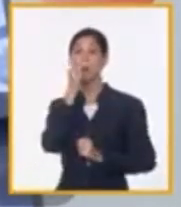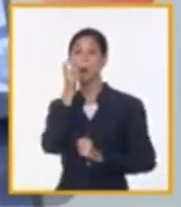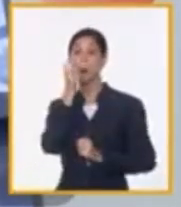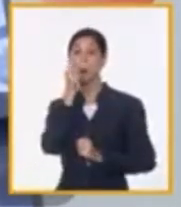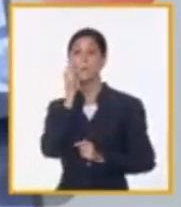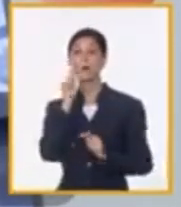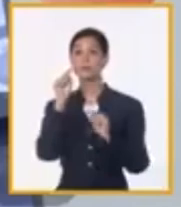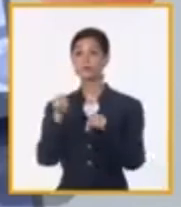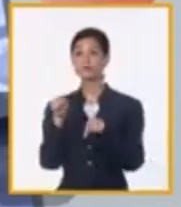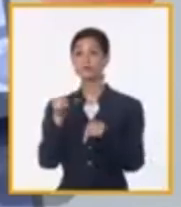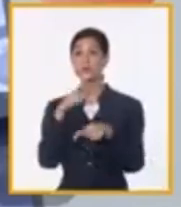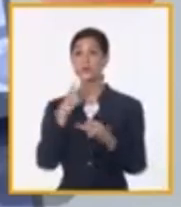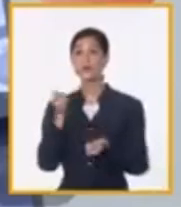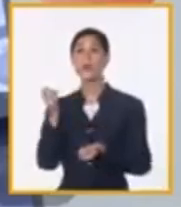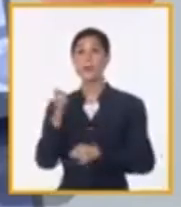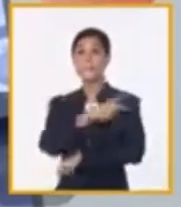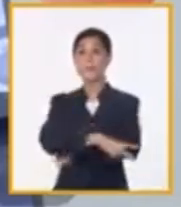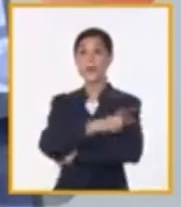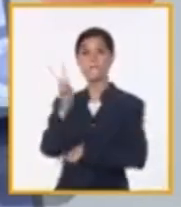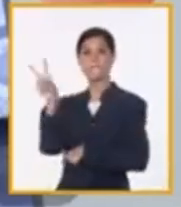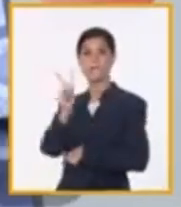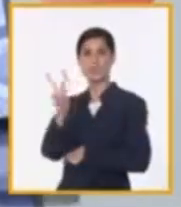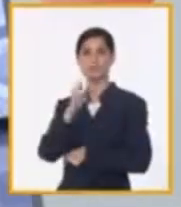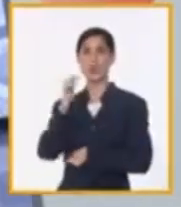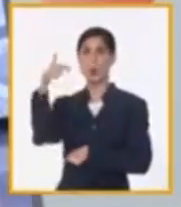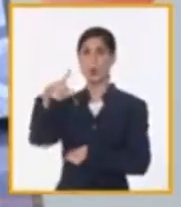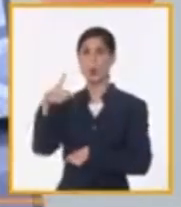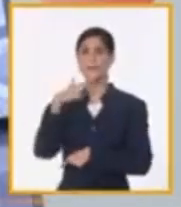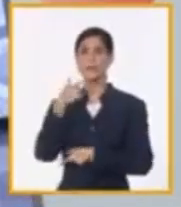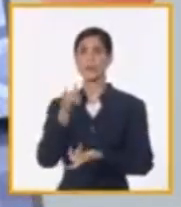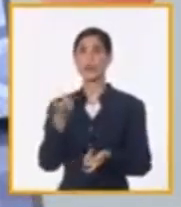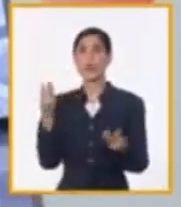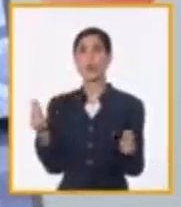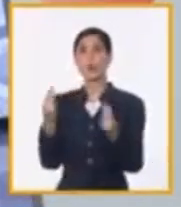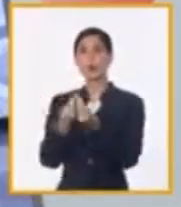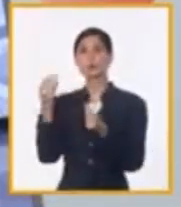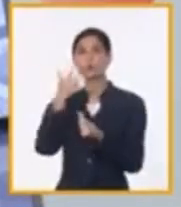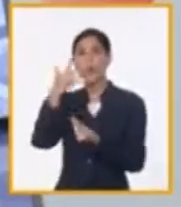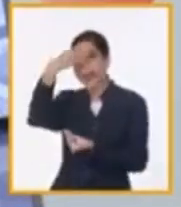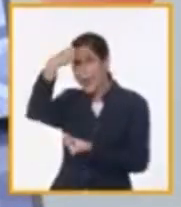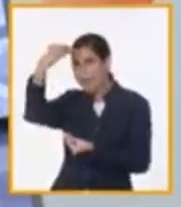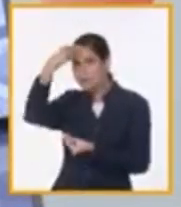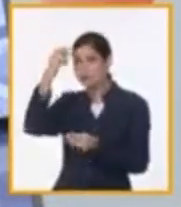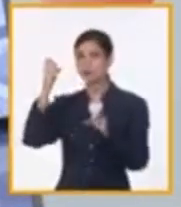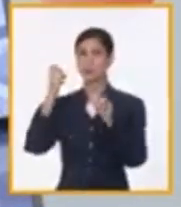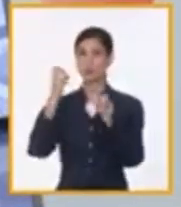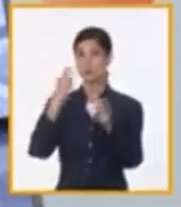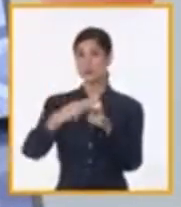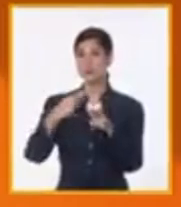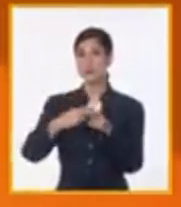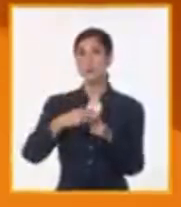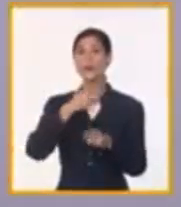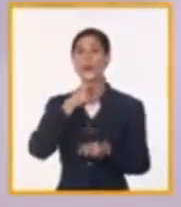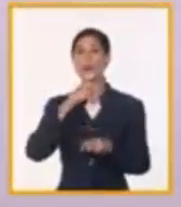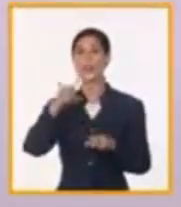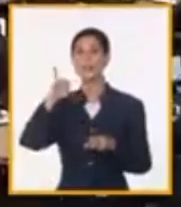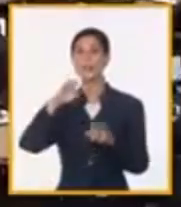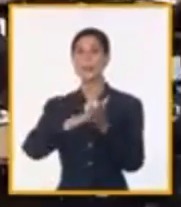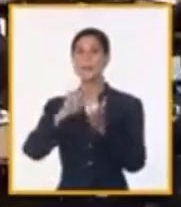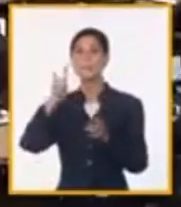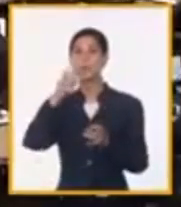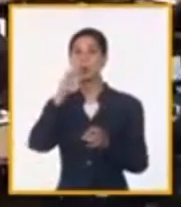jueves parte de las conversaciones que sostuvo con Edmundo González Urrutia días antes de que abandonara el